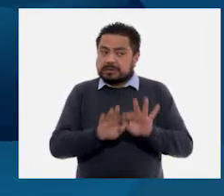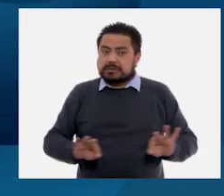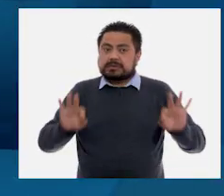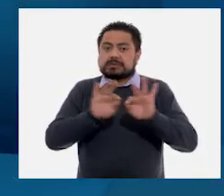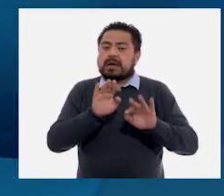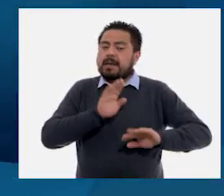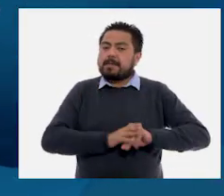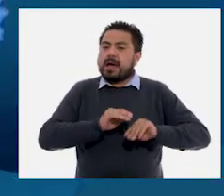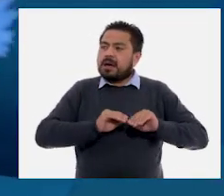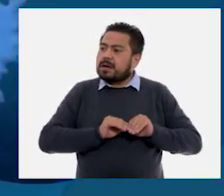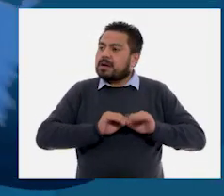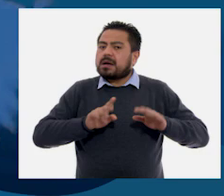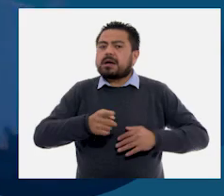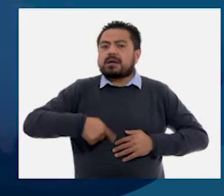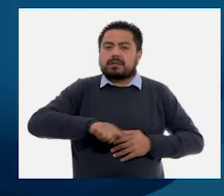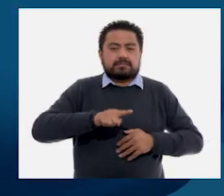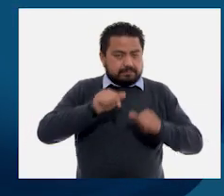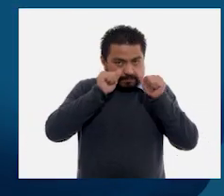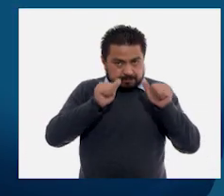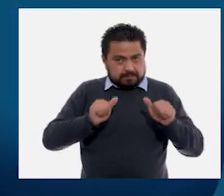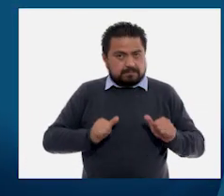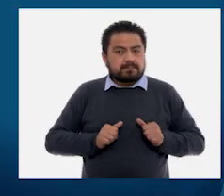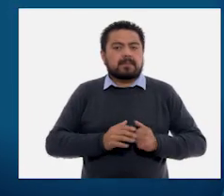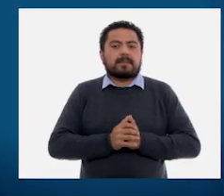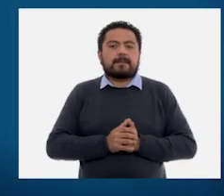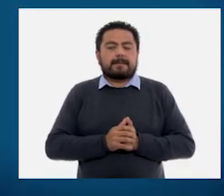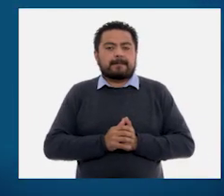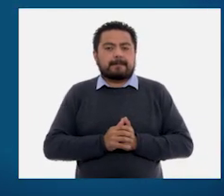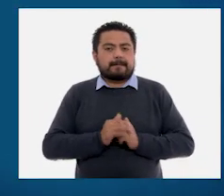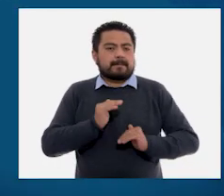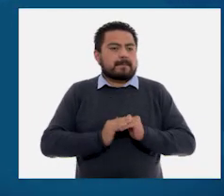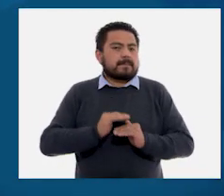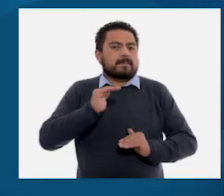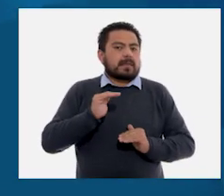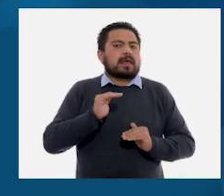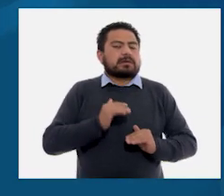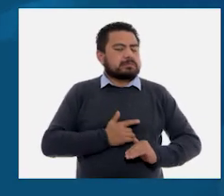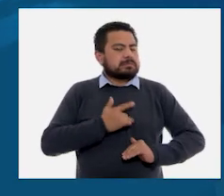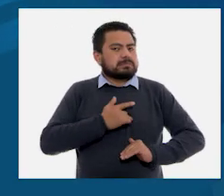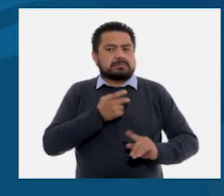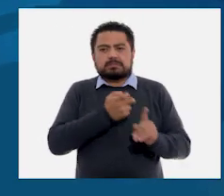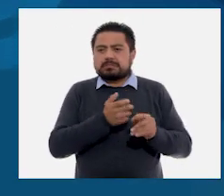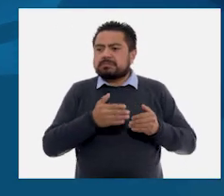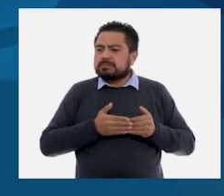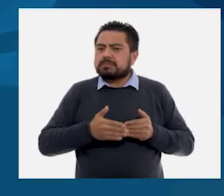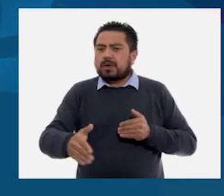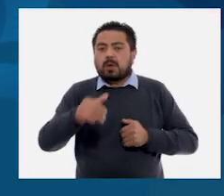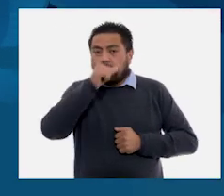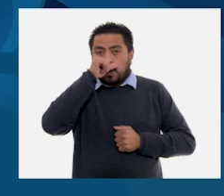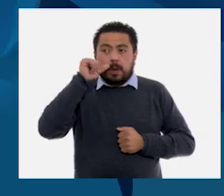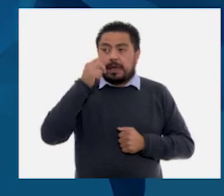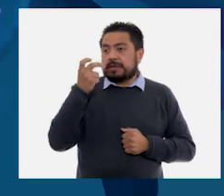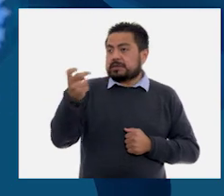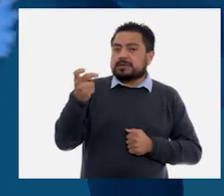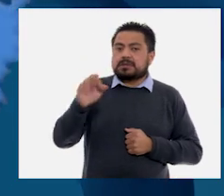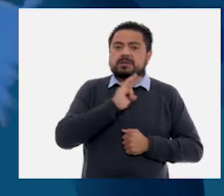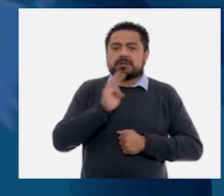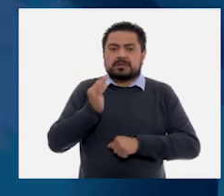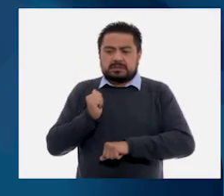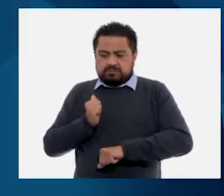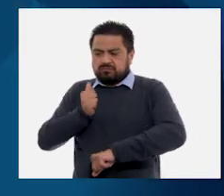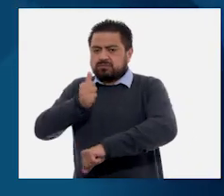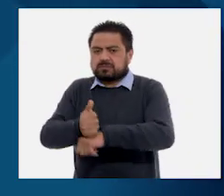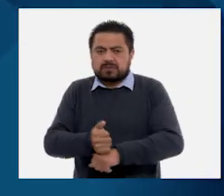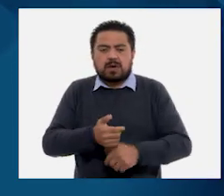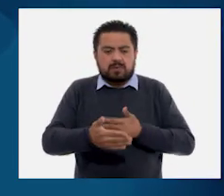lo tengamos claro, así que presten atención. En más de un sentido, fue durante la época de Benito Juárez que se plantaron las